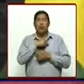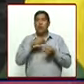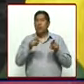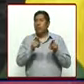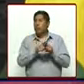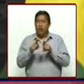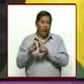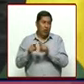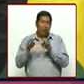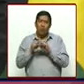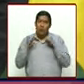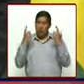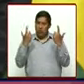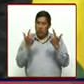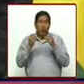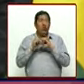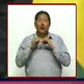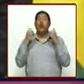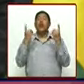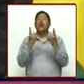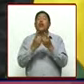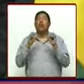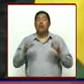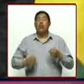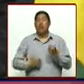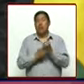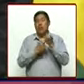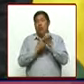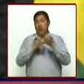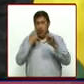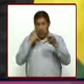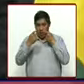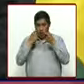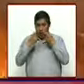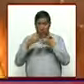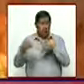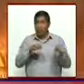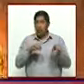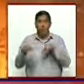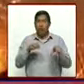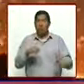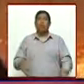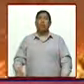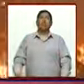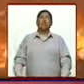que la sociedad en su conjunto pueda respaldar estas medidas que estamos tomando.